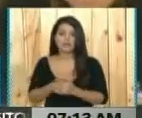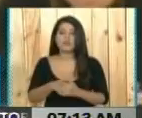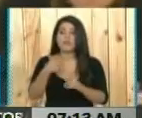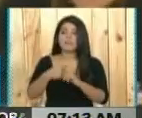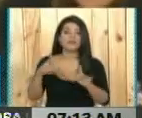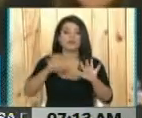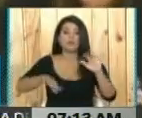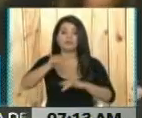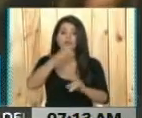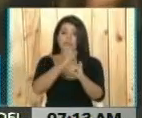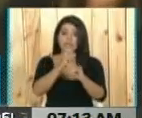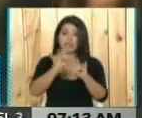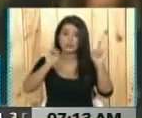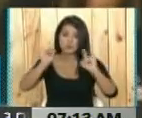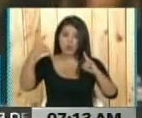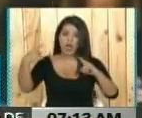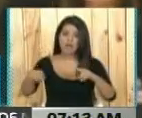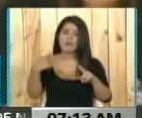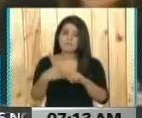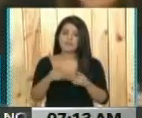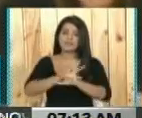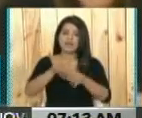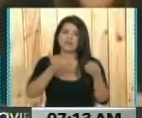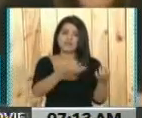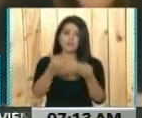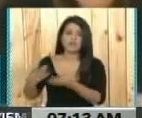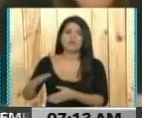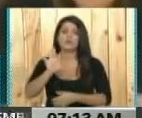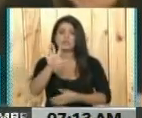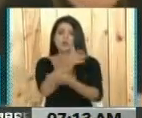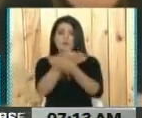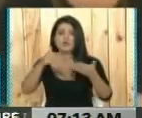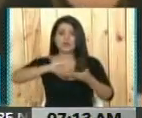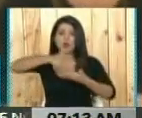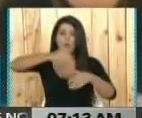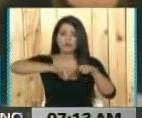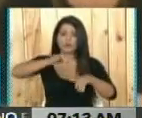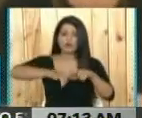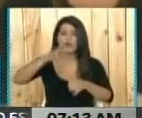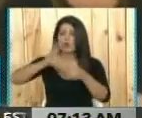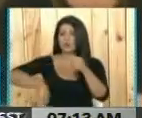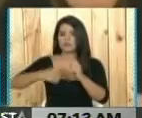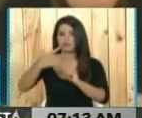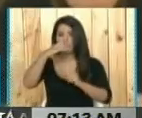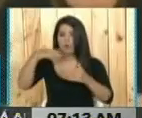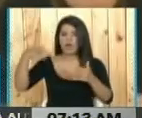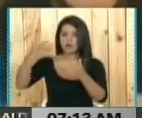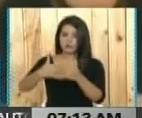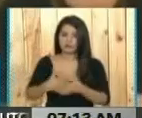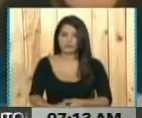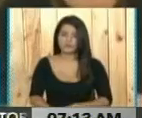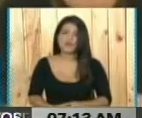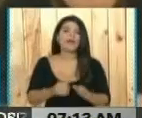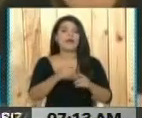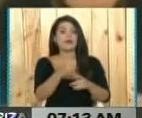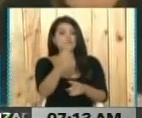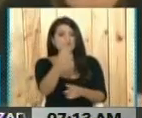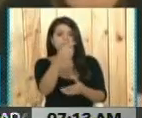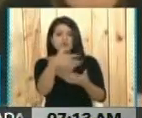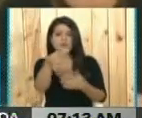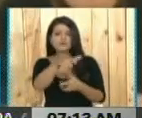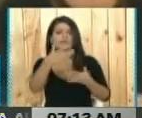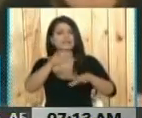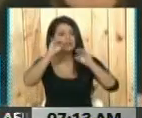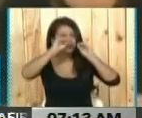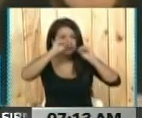han entregado gratuitamente 5 millones de computadoras en escuelas y liceos en los últimos 5 años. Más de 1 millón de personas han sido